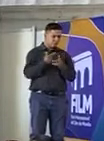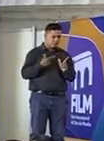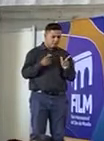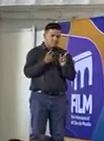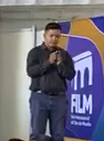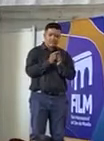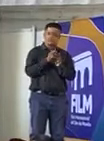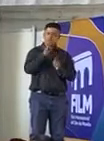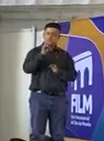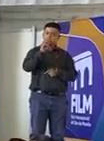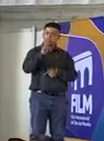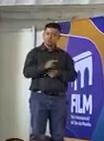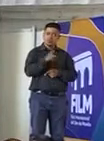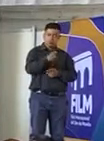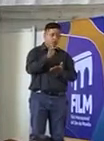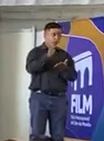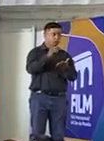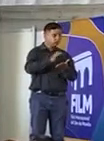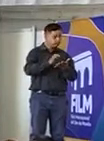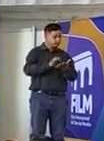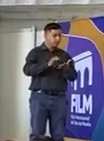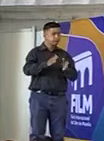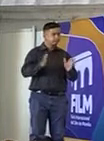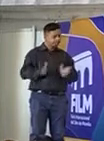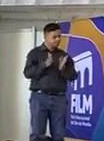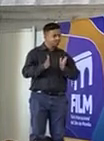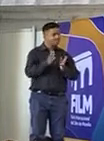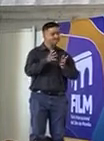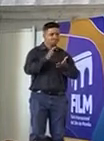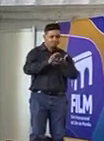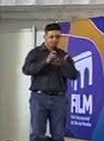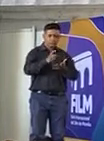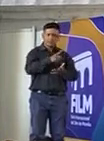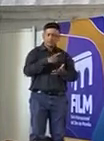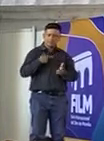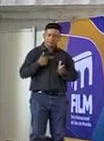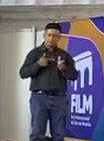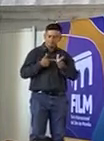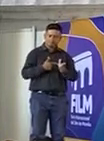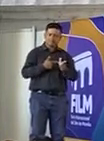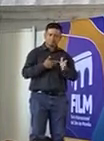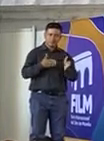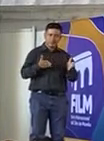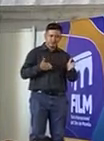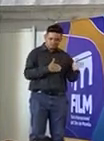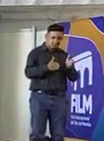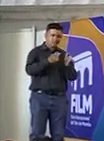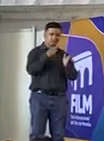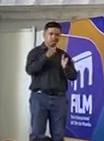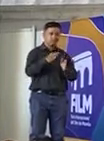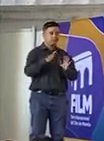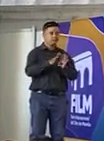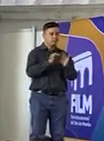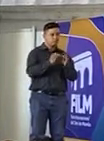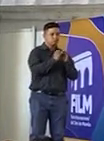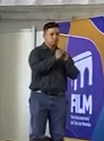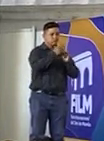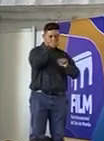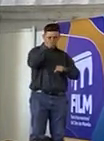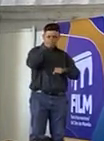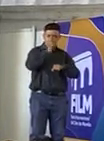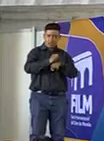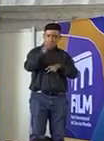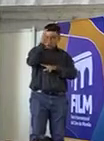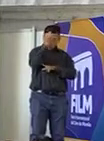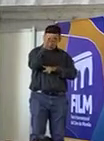la lectura y el fomento a la literatura es una de las premisas que guía el quehacer institucional de la Secretaría de